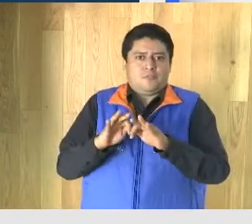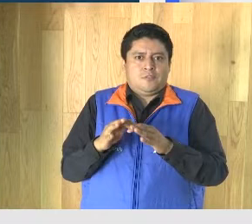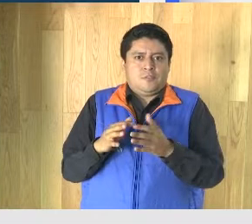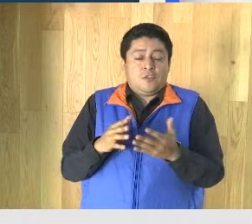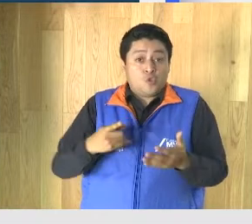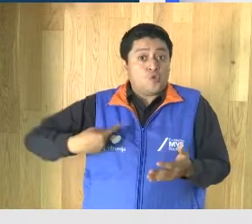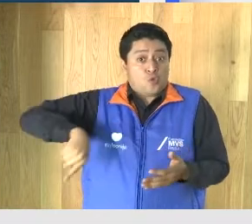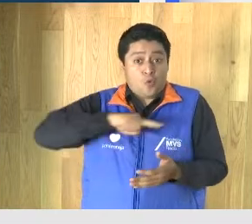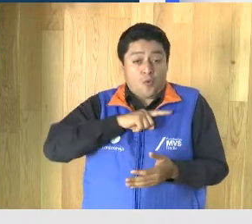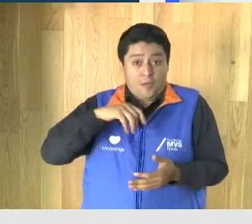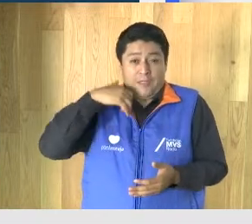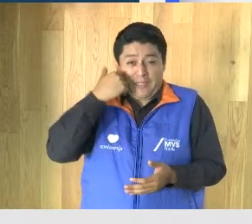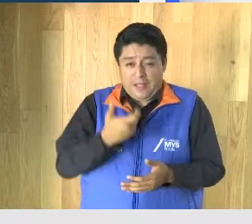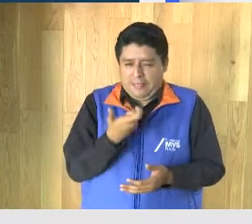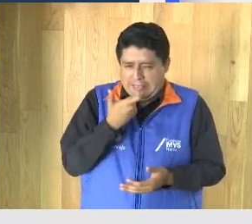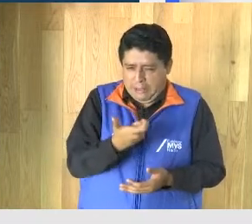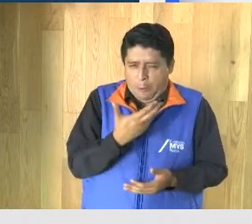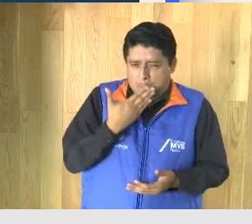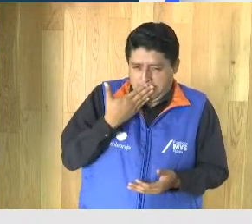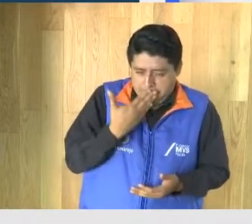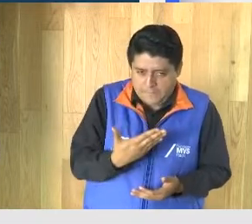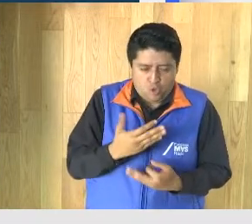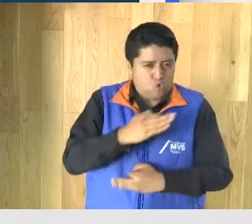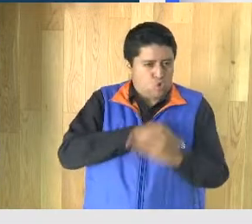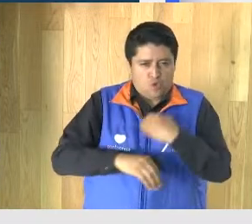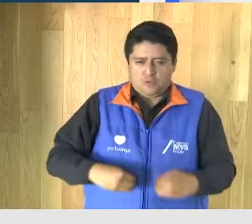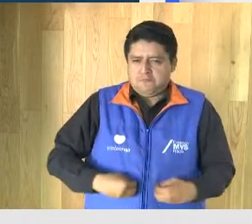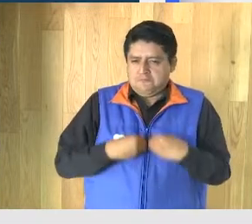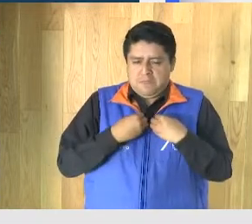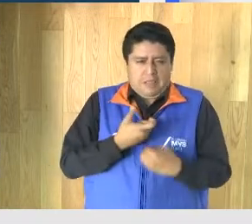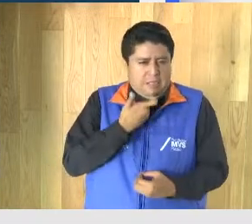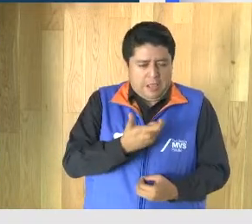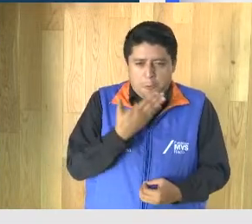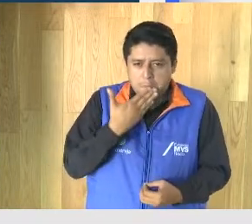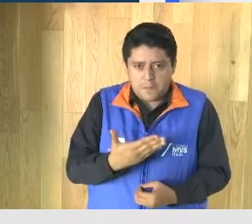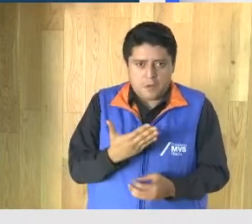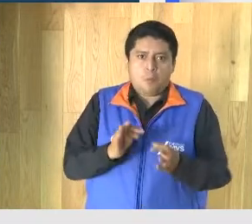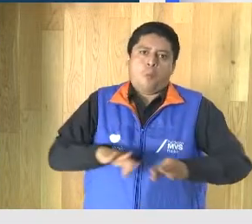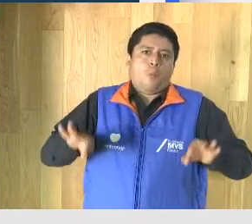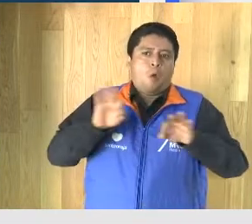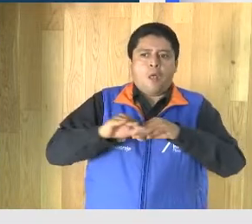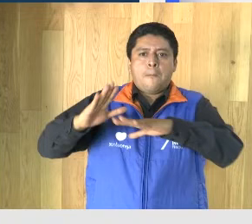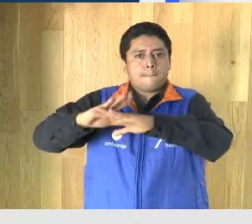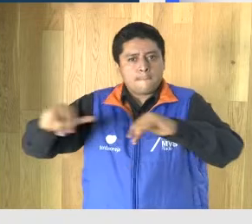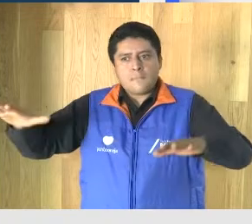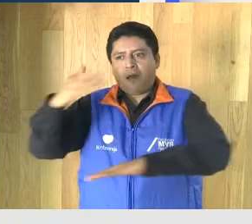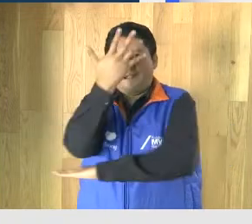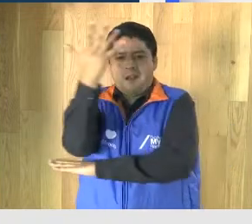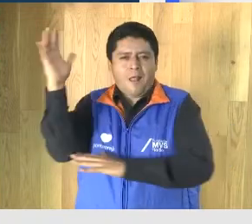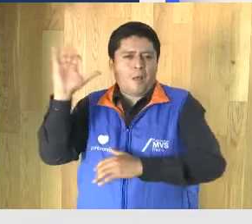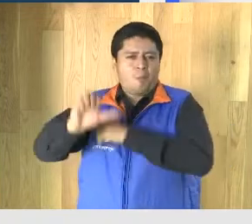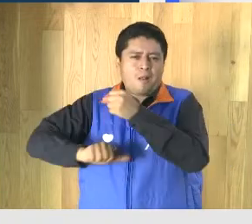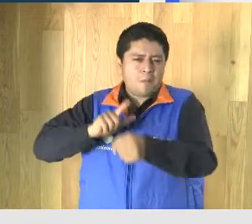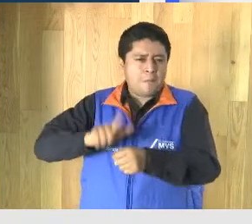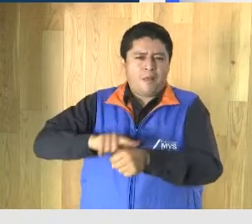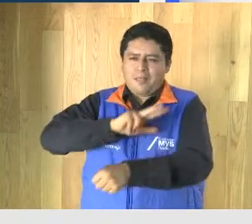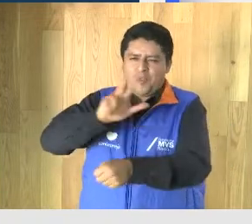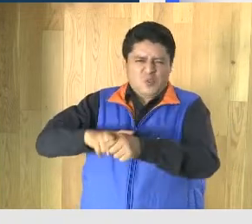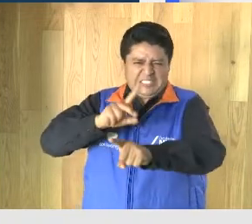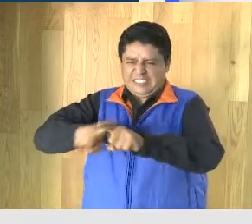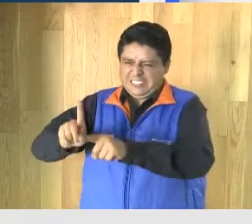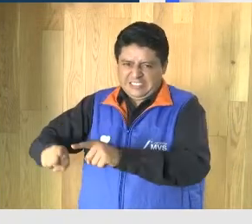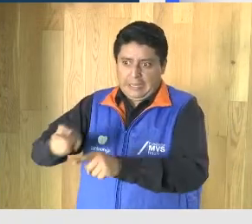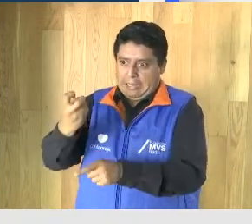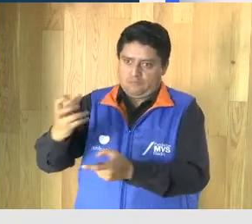depende directa o indirectamente de la naturaleza y los servicios que provee, ¿no? Con lo cual, imaginaros el riesgo, ¿no?,